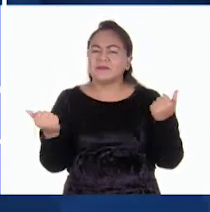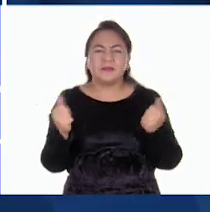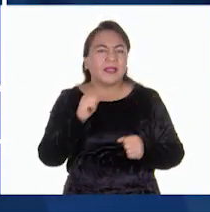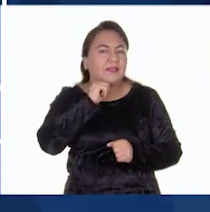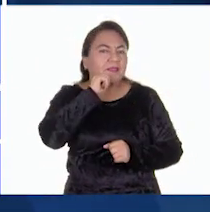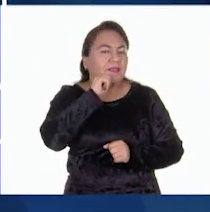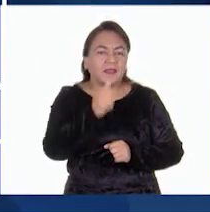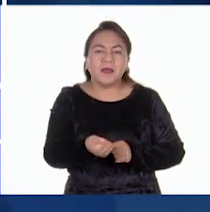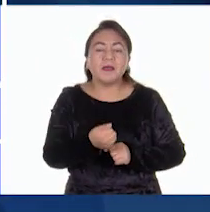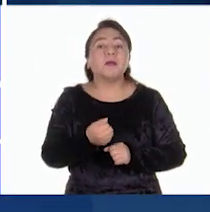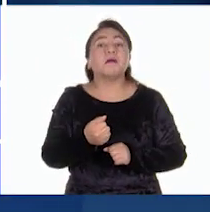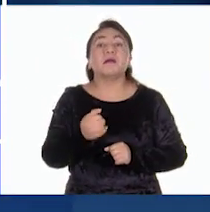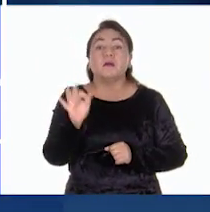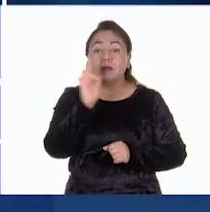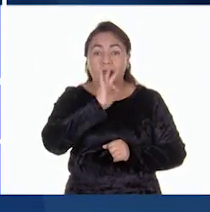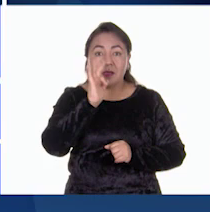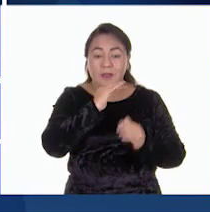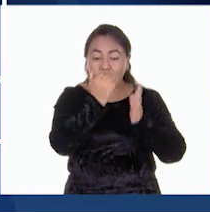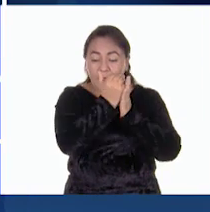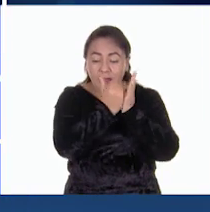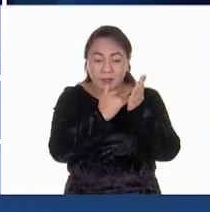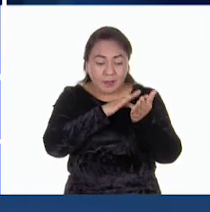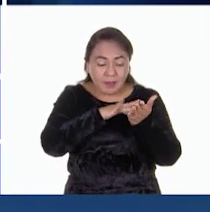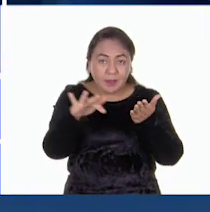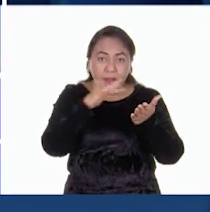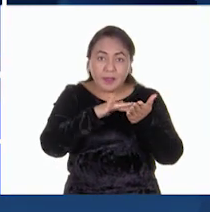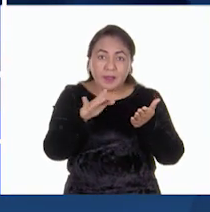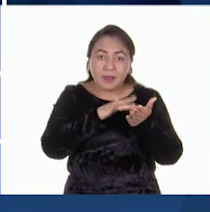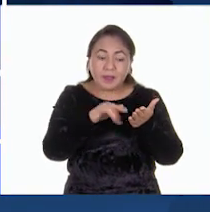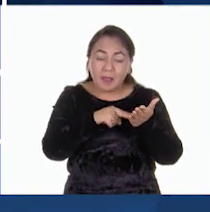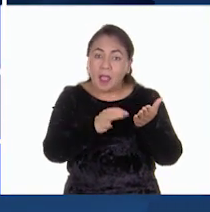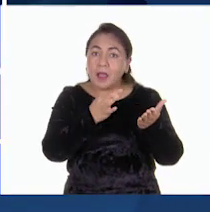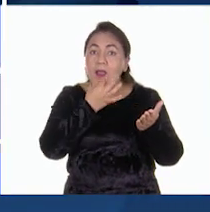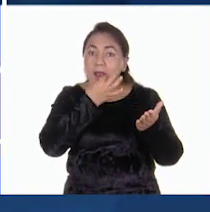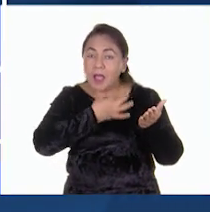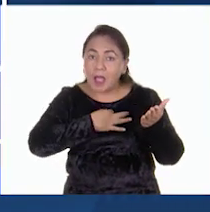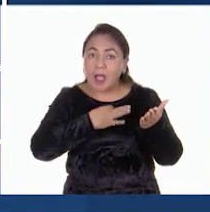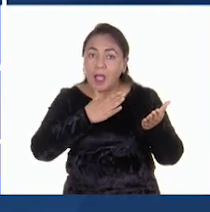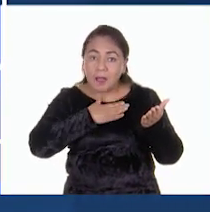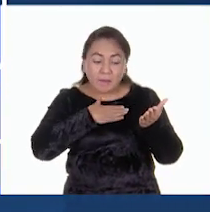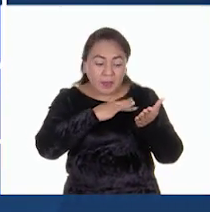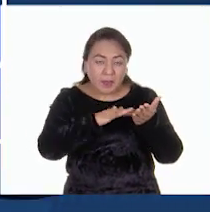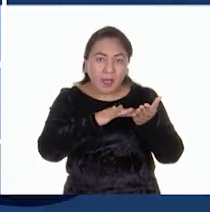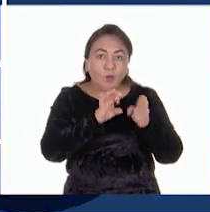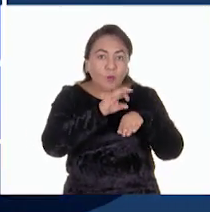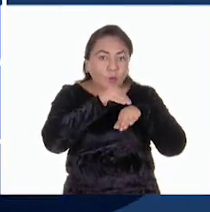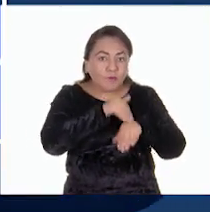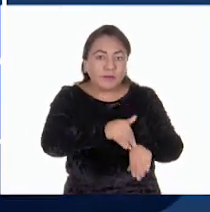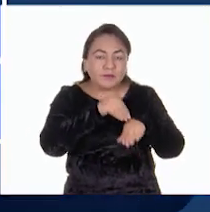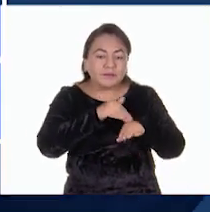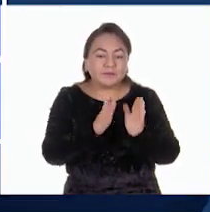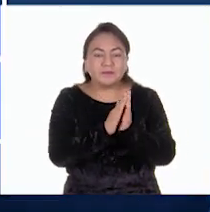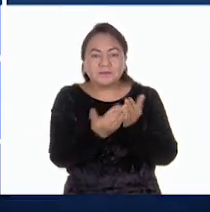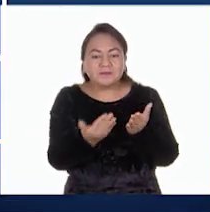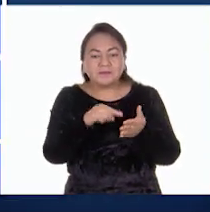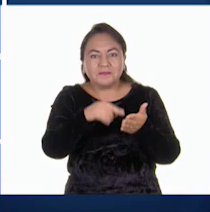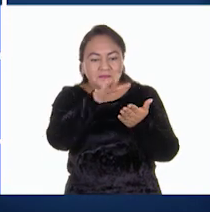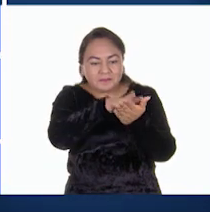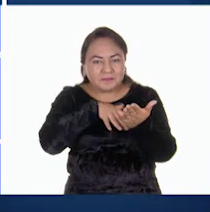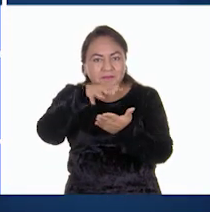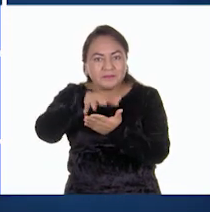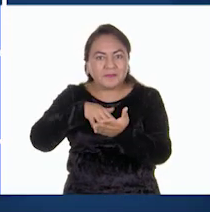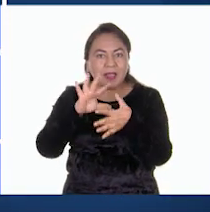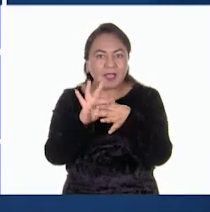ocurrir, sobre todo si se siguen al pie de la letra las indicaciones contenidas en los folletos explicativos que